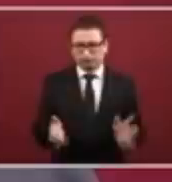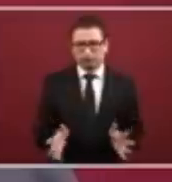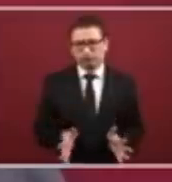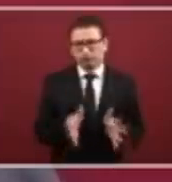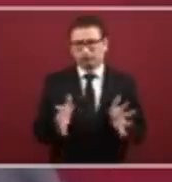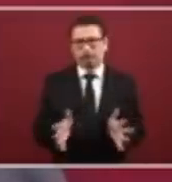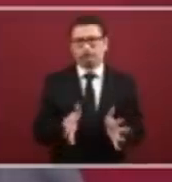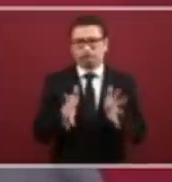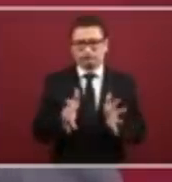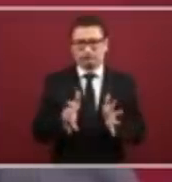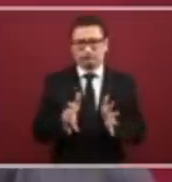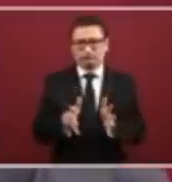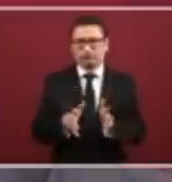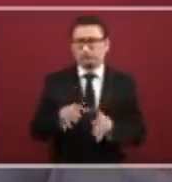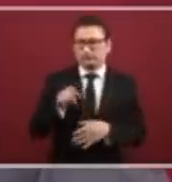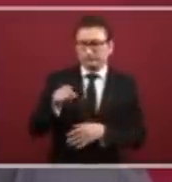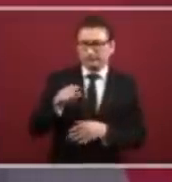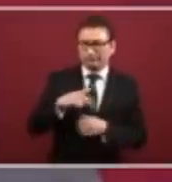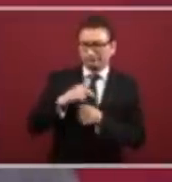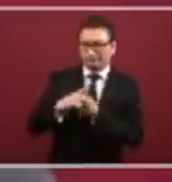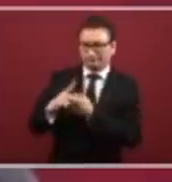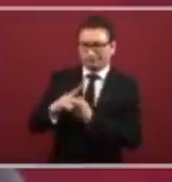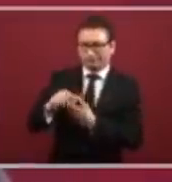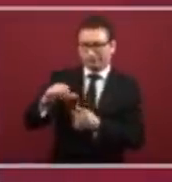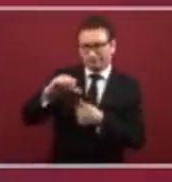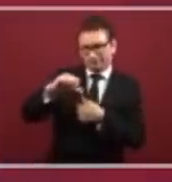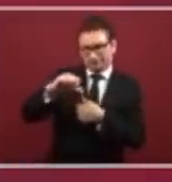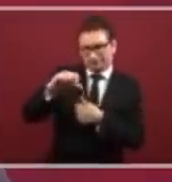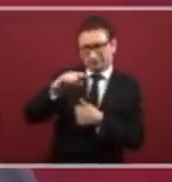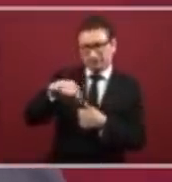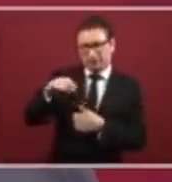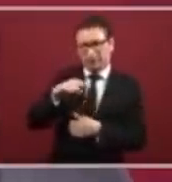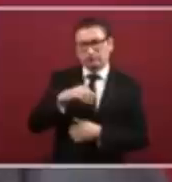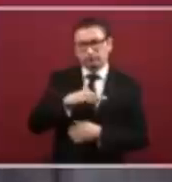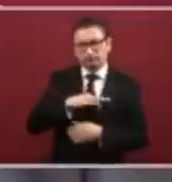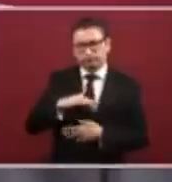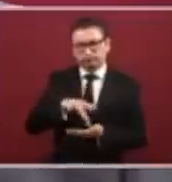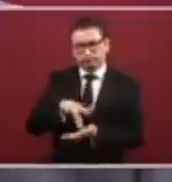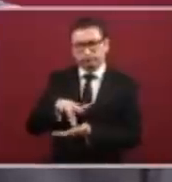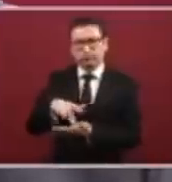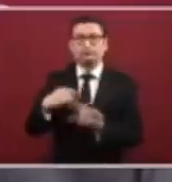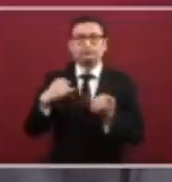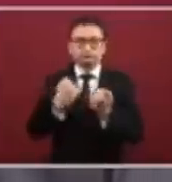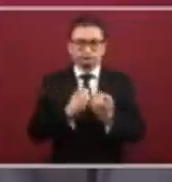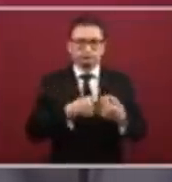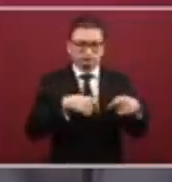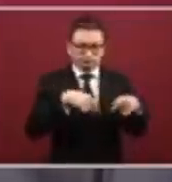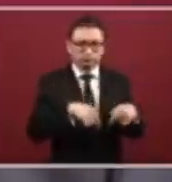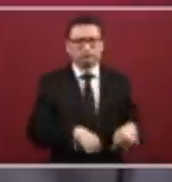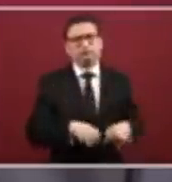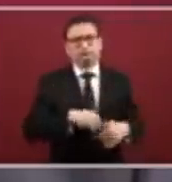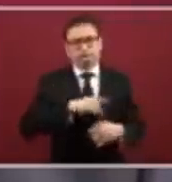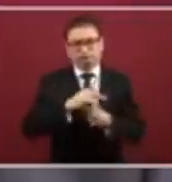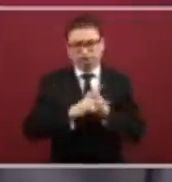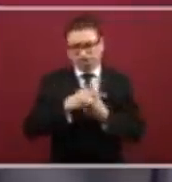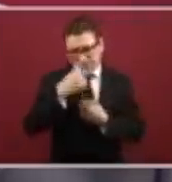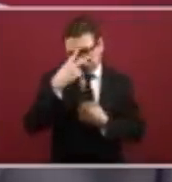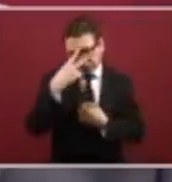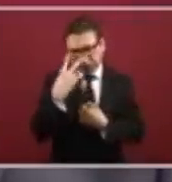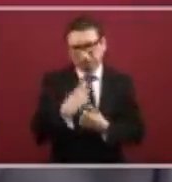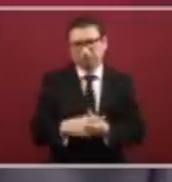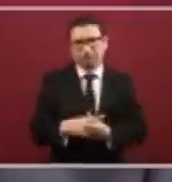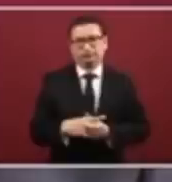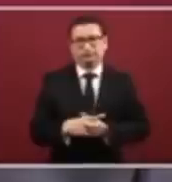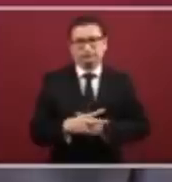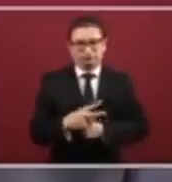de los países de Centroamérica y de nuestro país, para que la gente